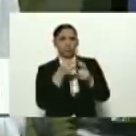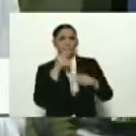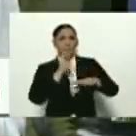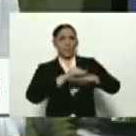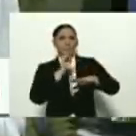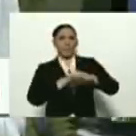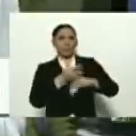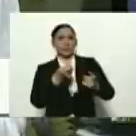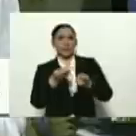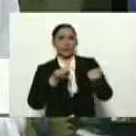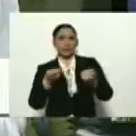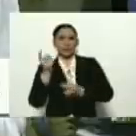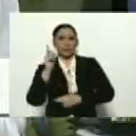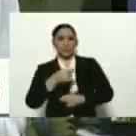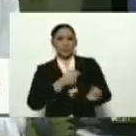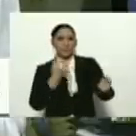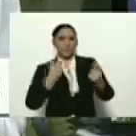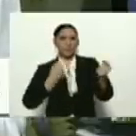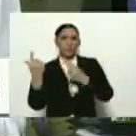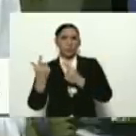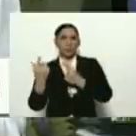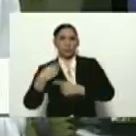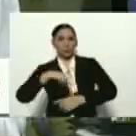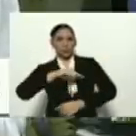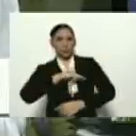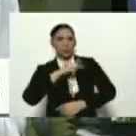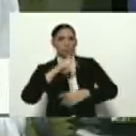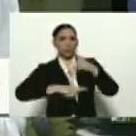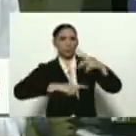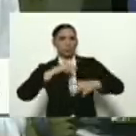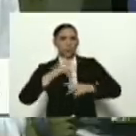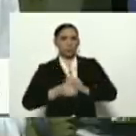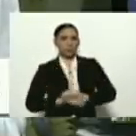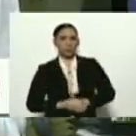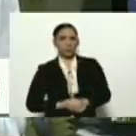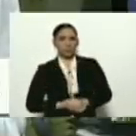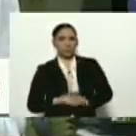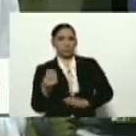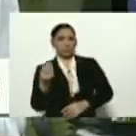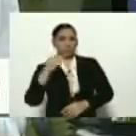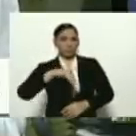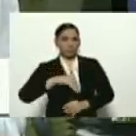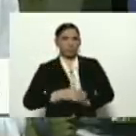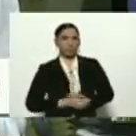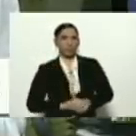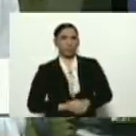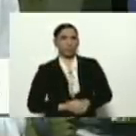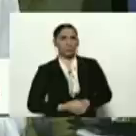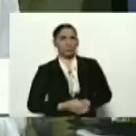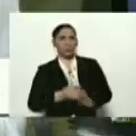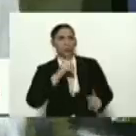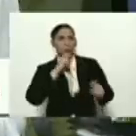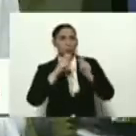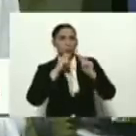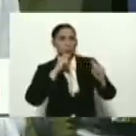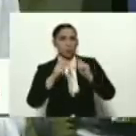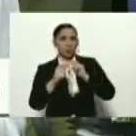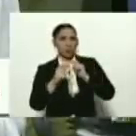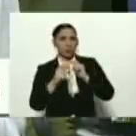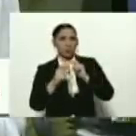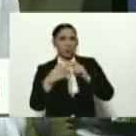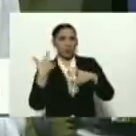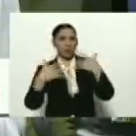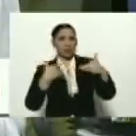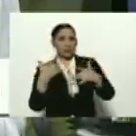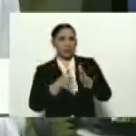servicios y de las exportaciones de nuestros productos. Adicionalmente, el turismo, actividad de